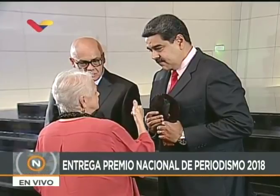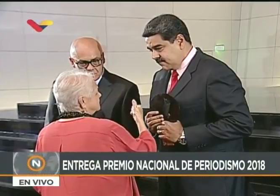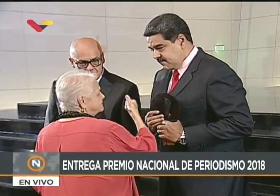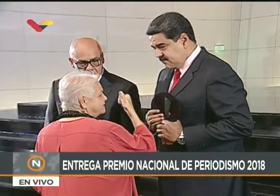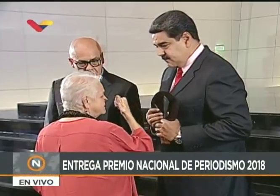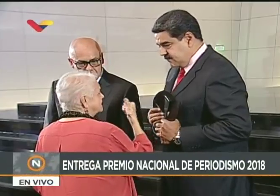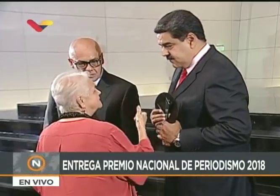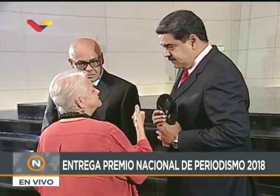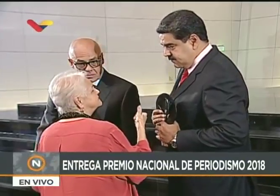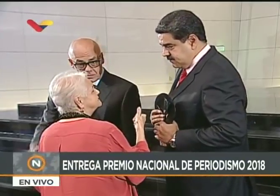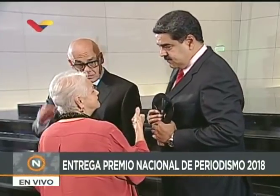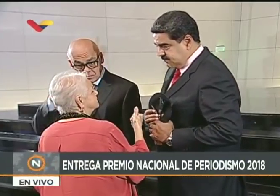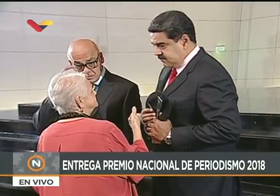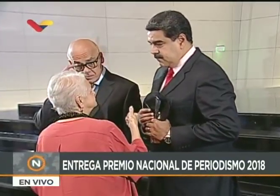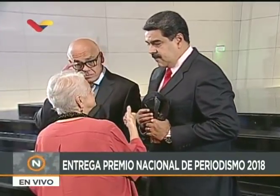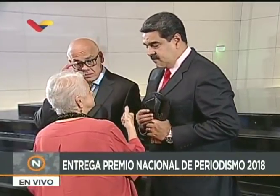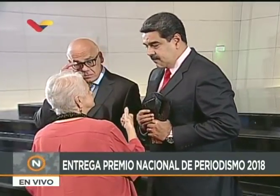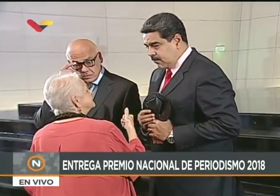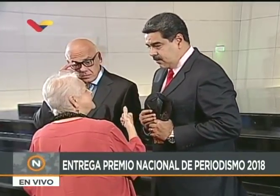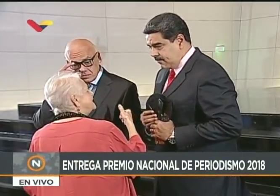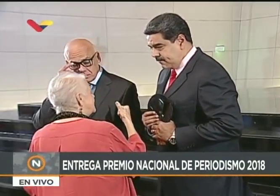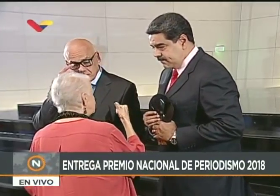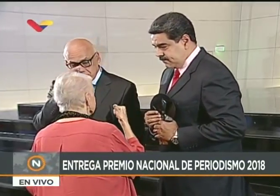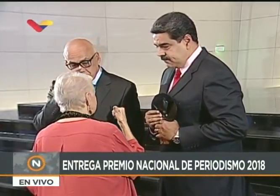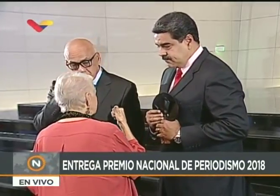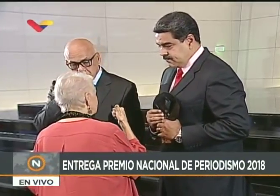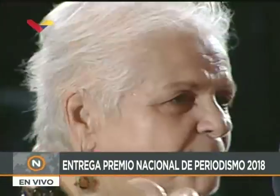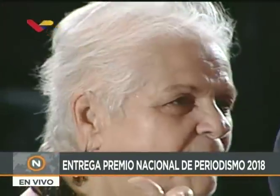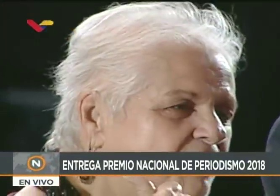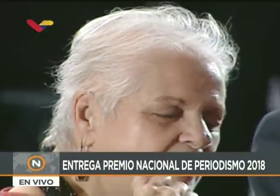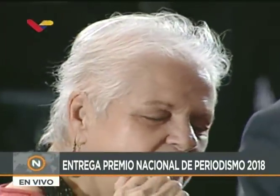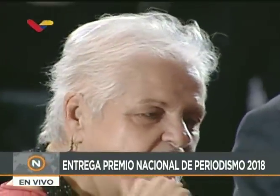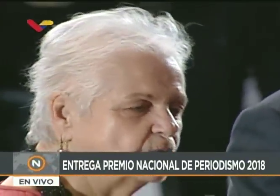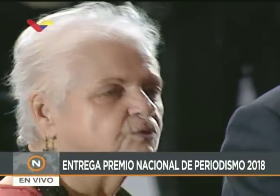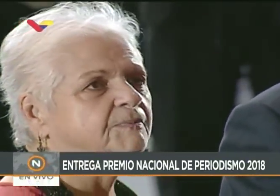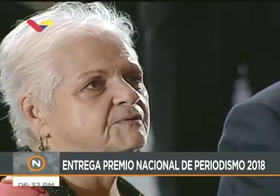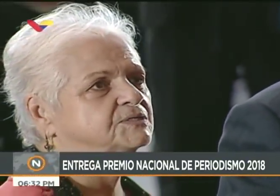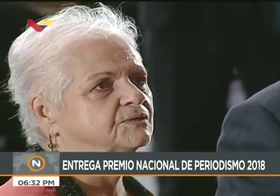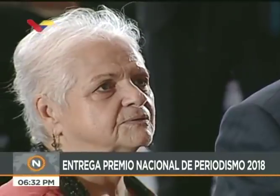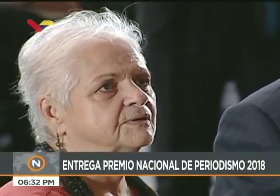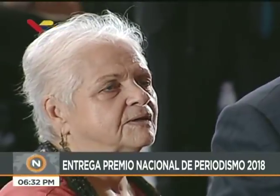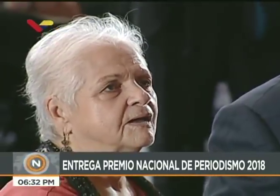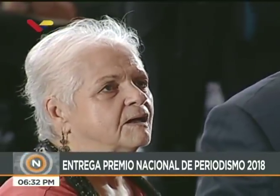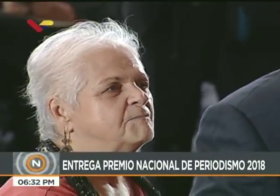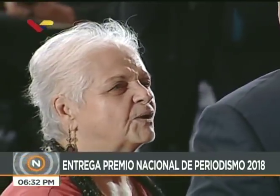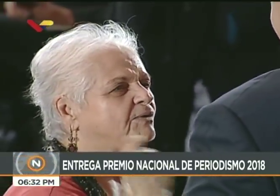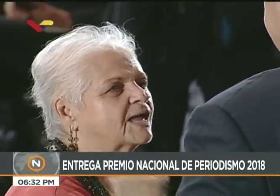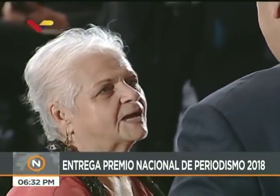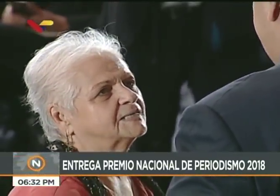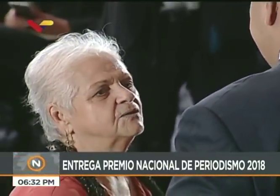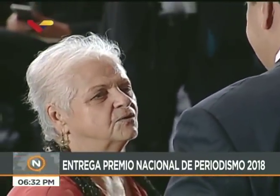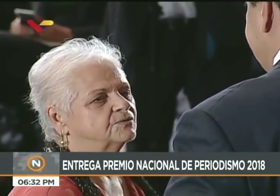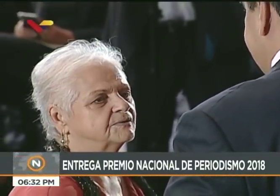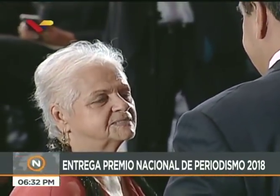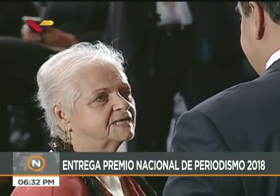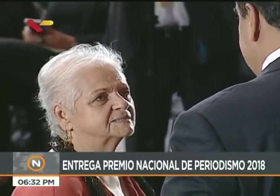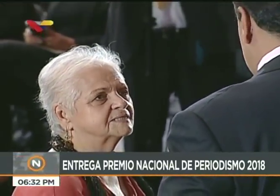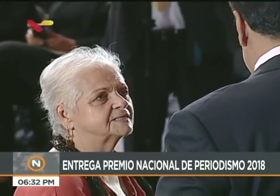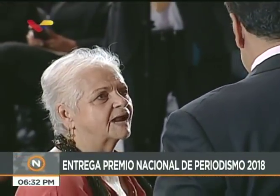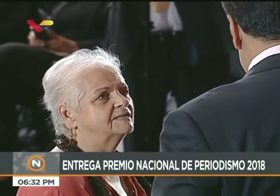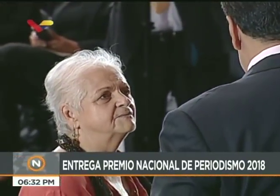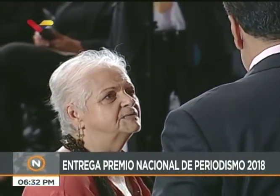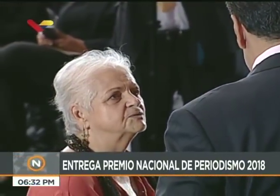desempeño y ejercicio cotidiano del derecho ciudadano a estar informado, por la calidad de su trabajo y por la